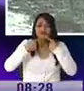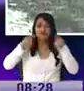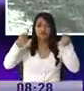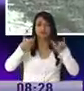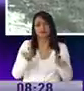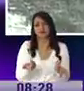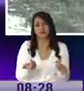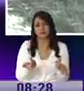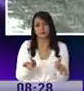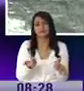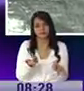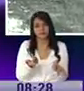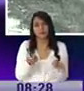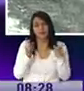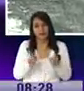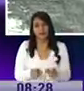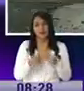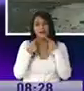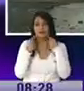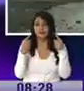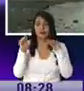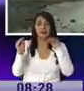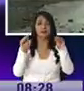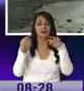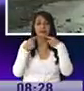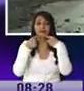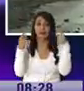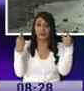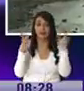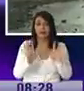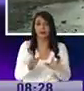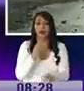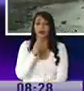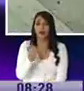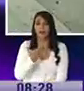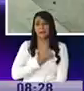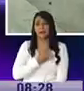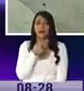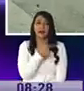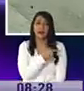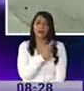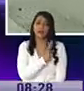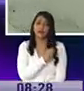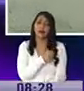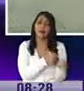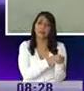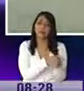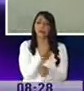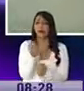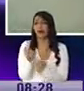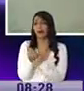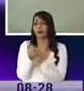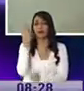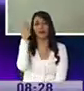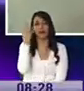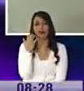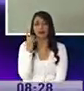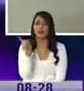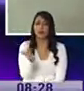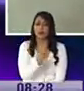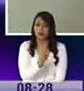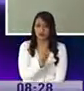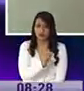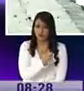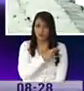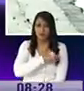variar tengamos que poner ahí el pecho para que nos digan Ah es que este es a favor del roda Entonces no le vo a decir nada no los del